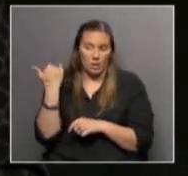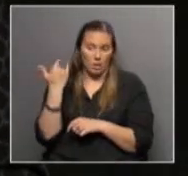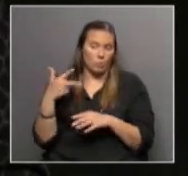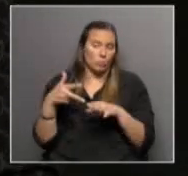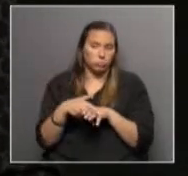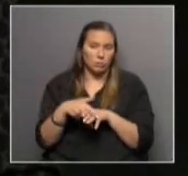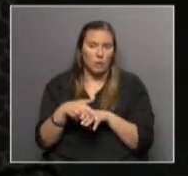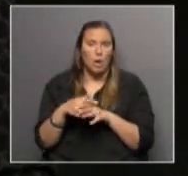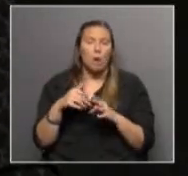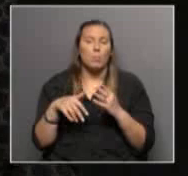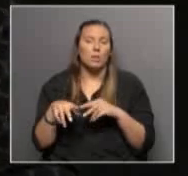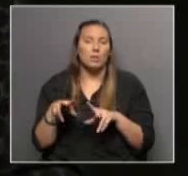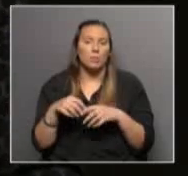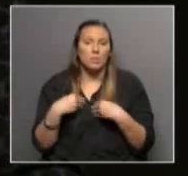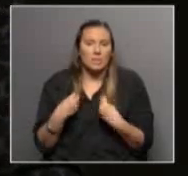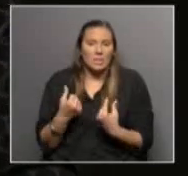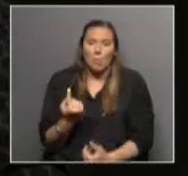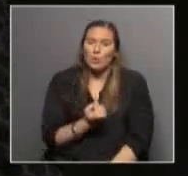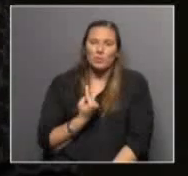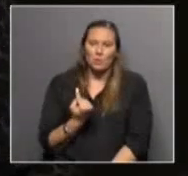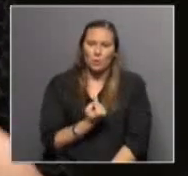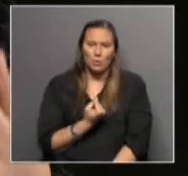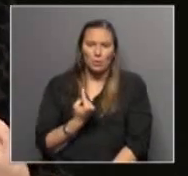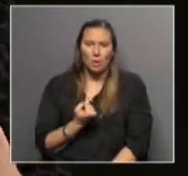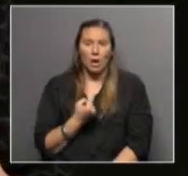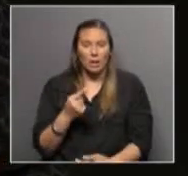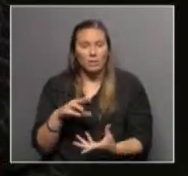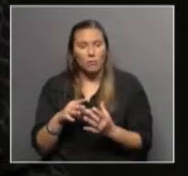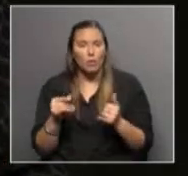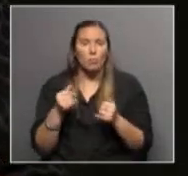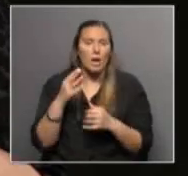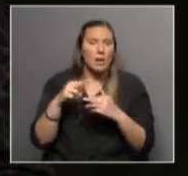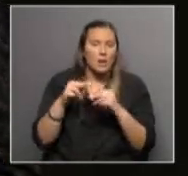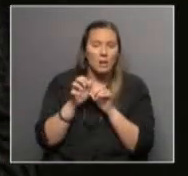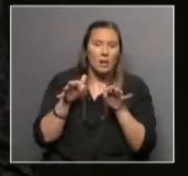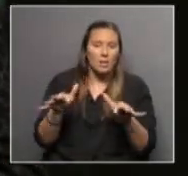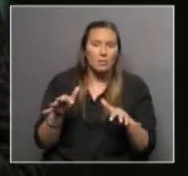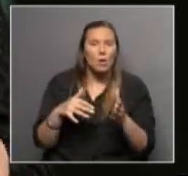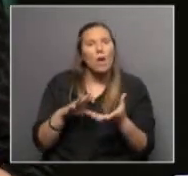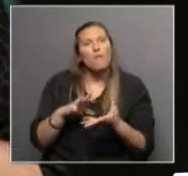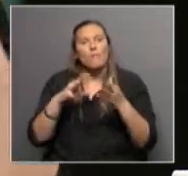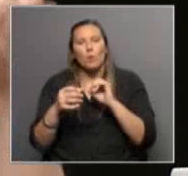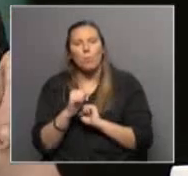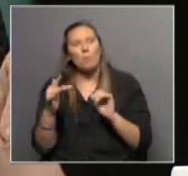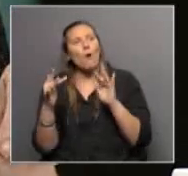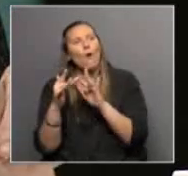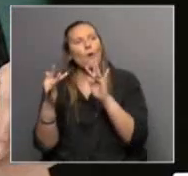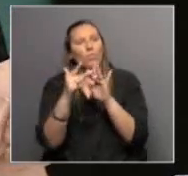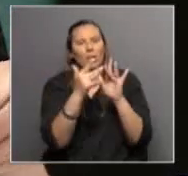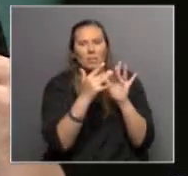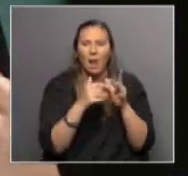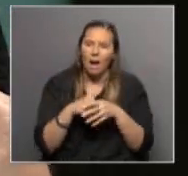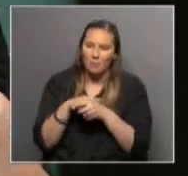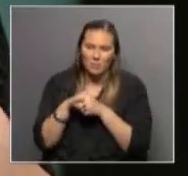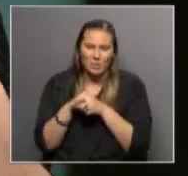no tiene más que ver con que nos sentíamos solos con que muchas veces estas plataformas y estas redes son las maneras de conectar con nuestros amigos